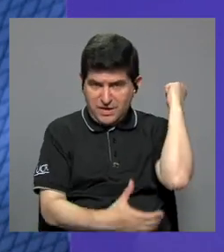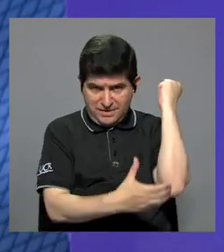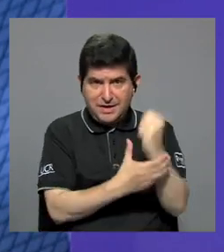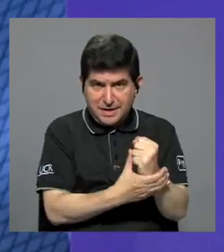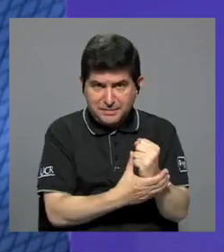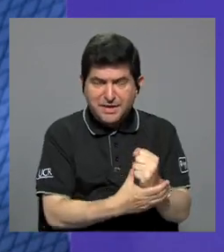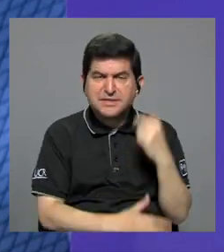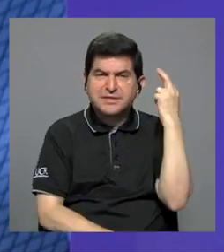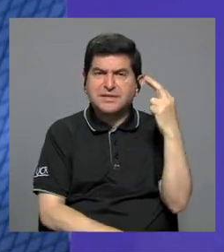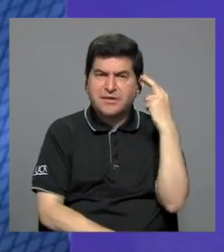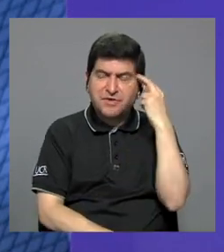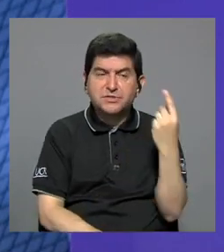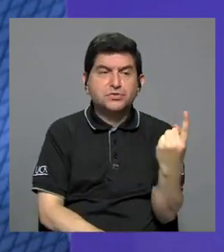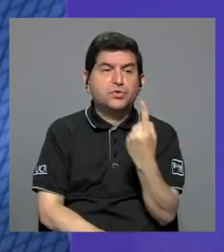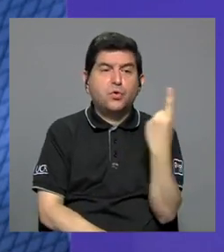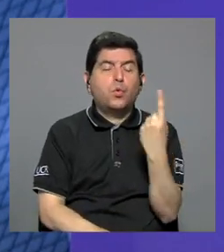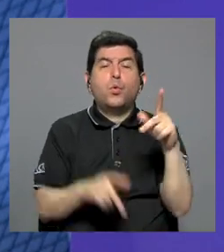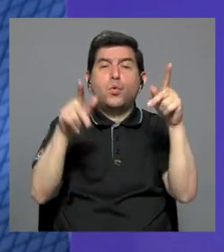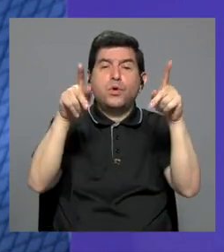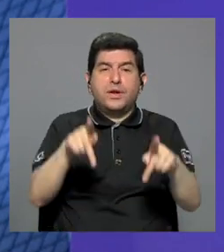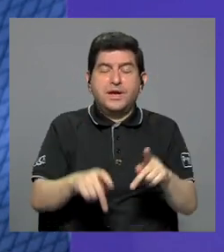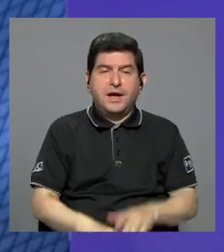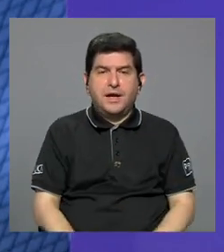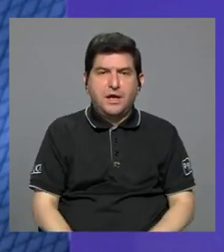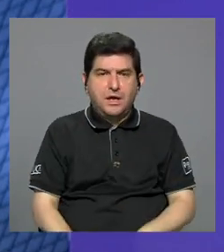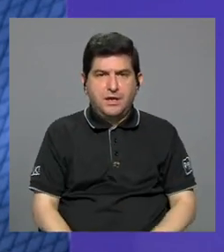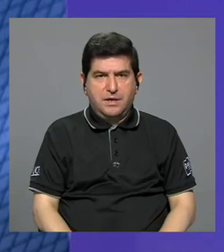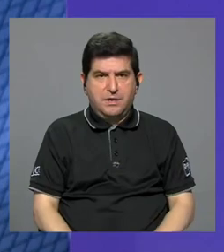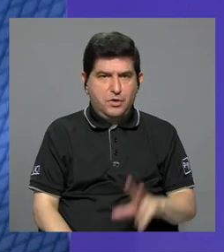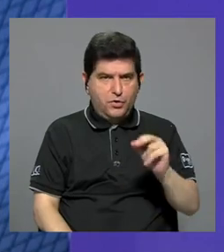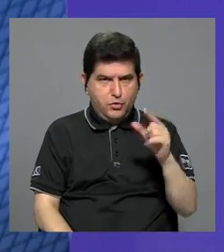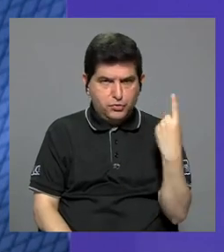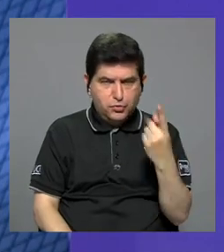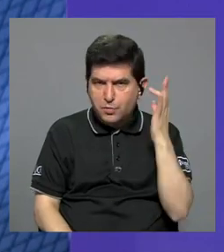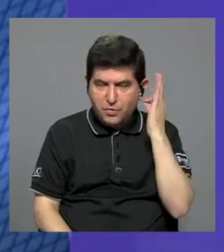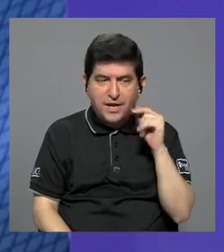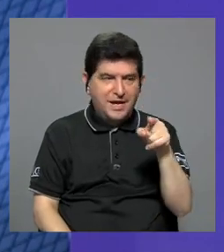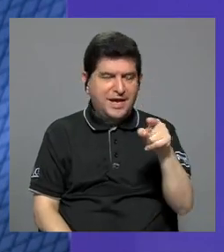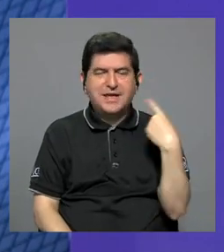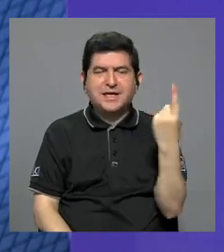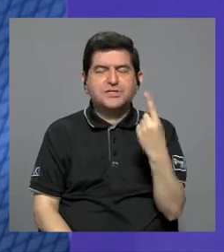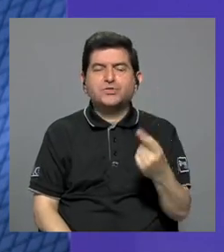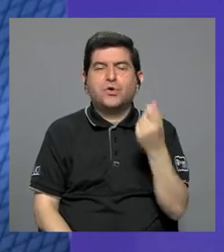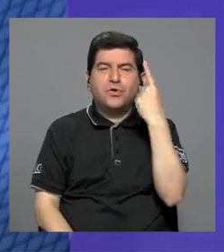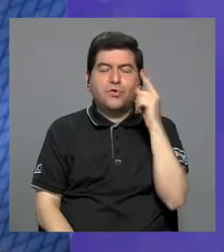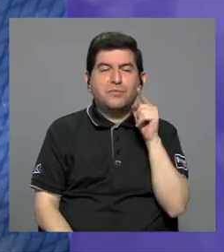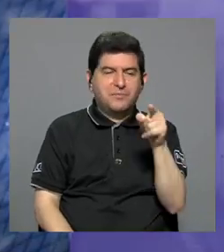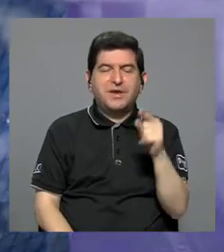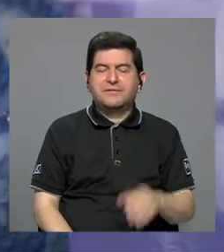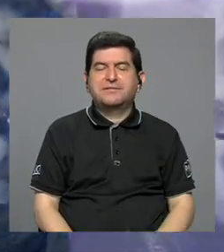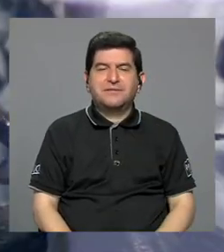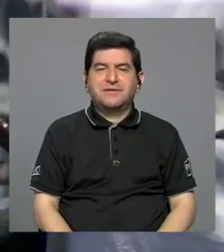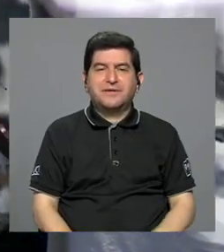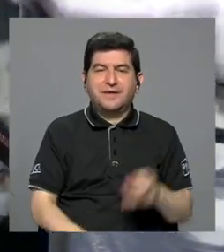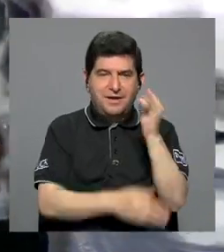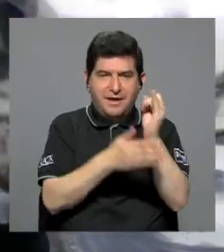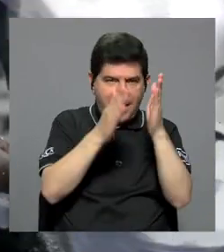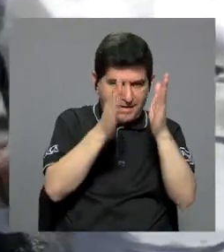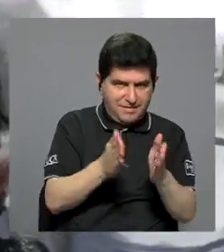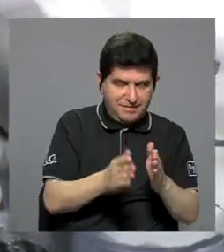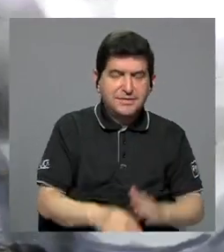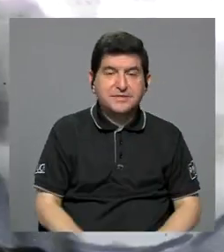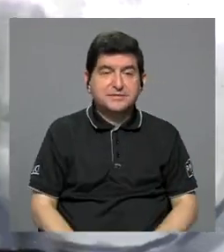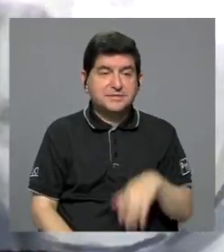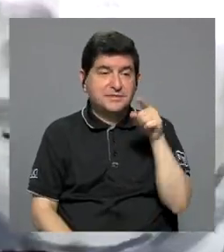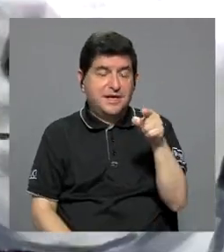porque es la única persona, ni siquiera mujer, que le puede comprender como artista. Y ella, al